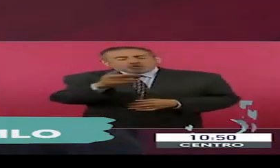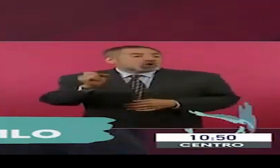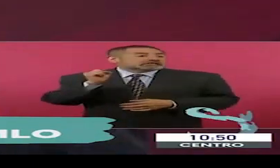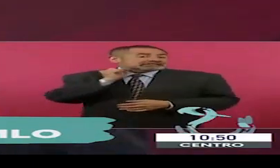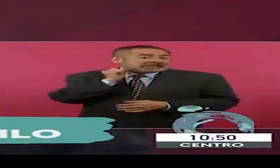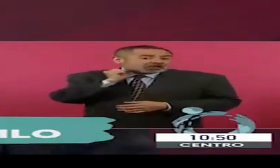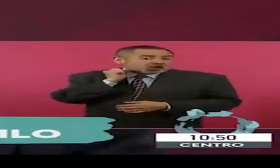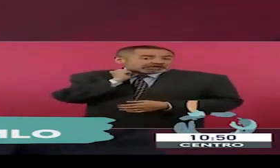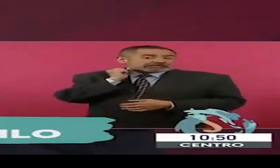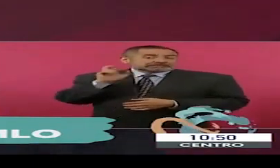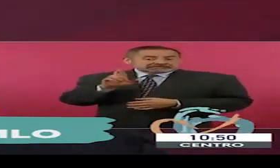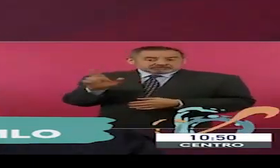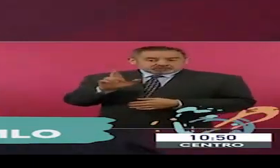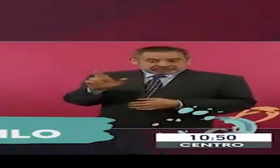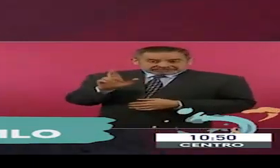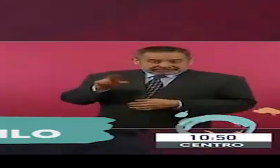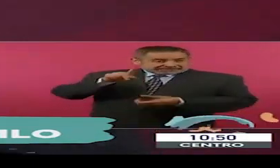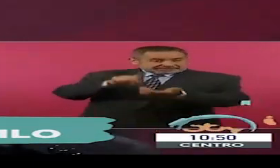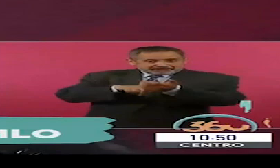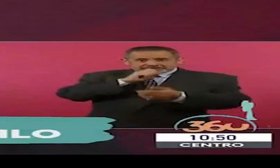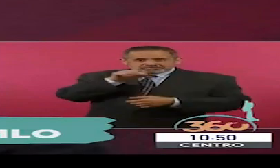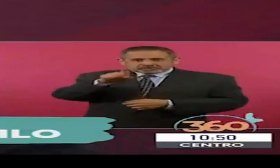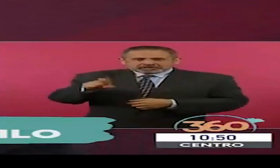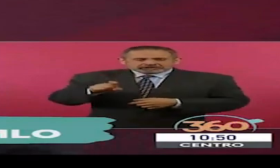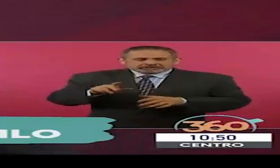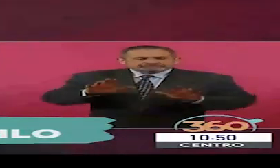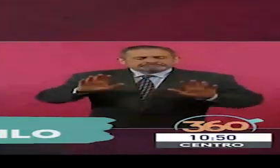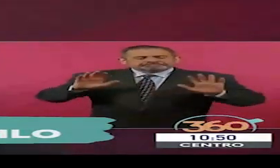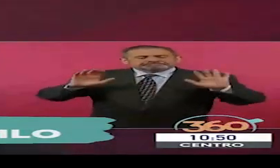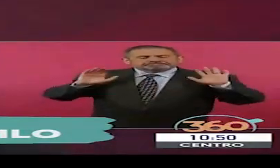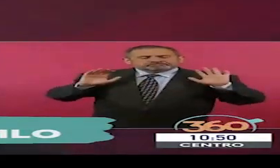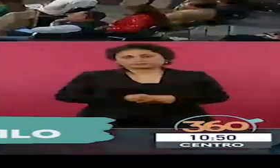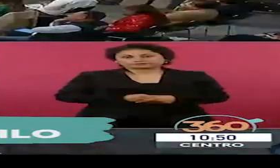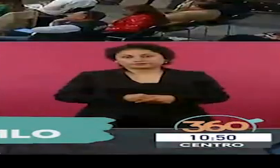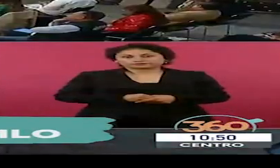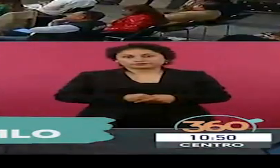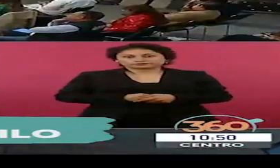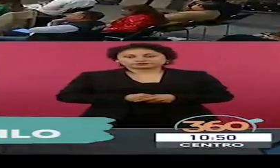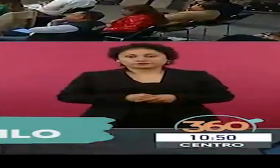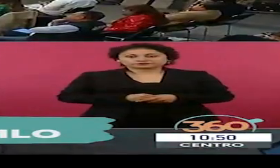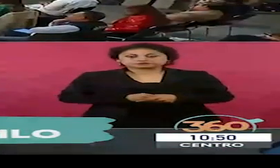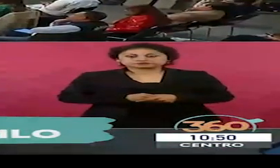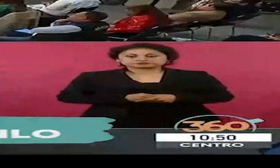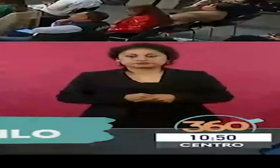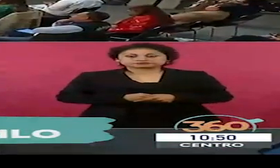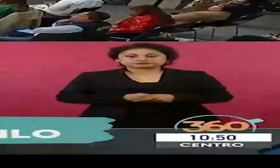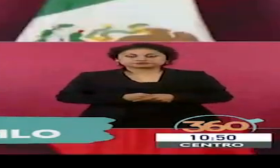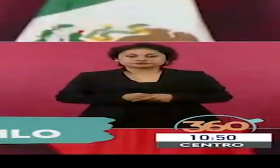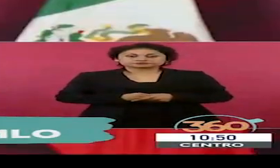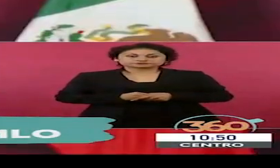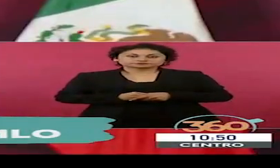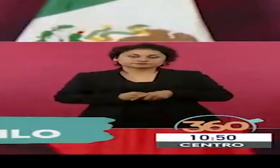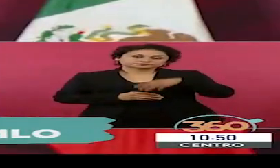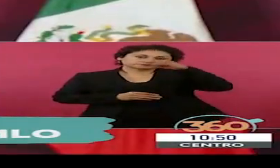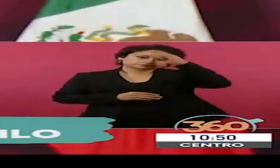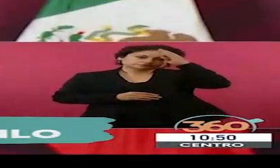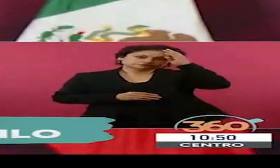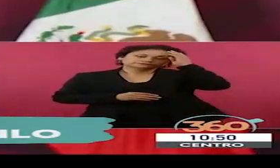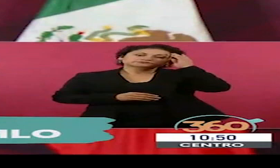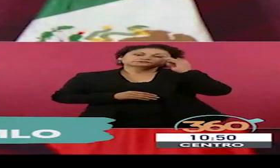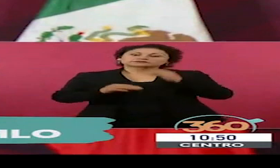republicanos de Texas ya sean moderado Y si a mí me